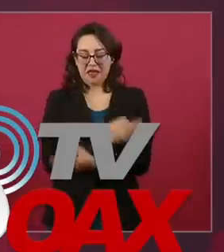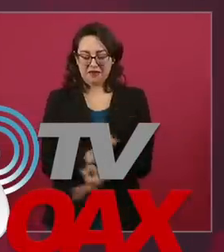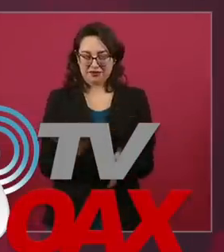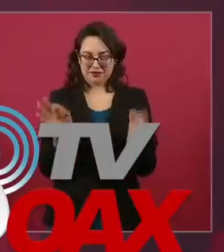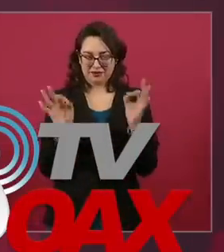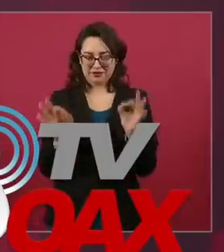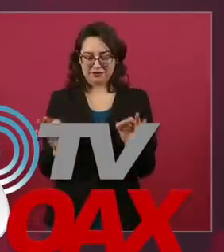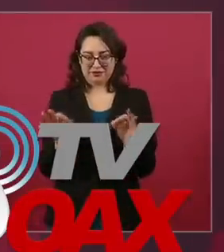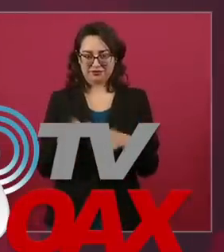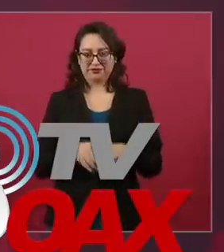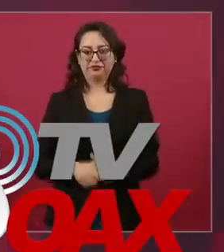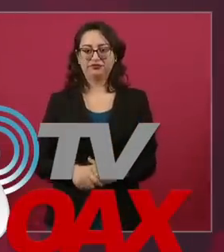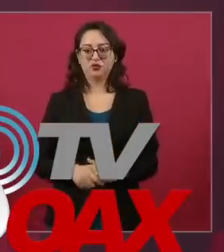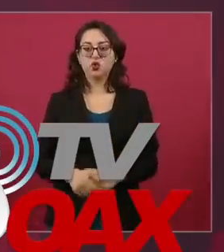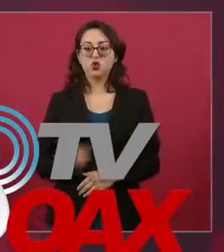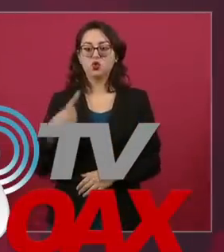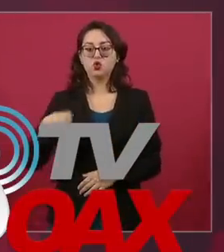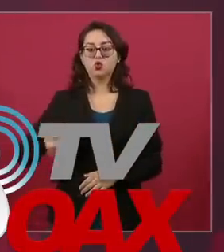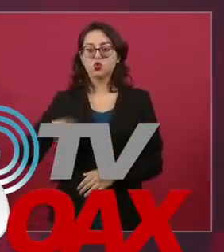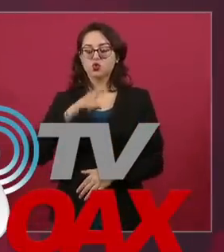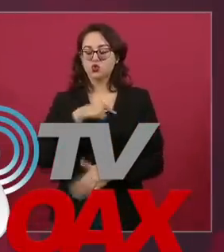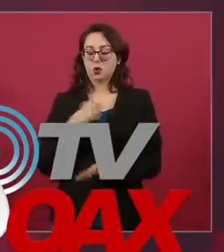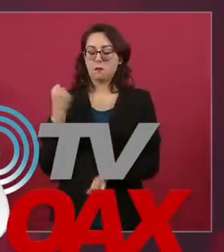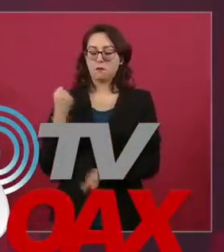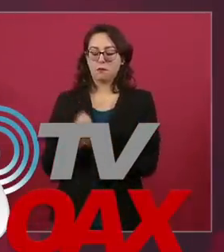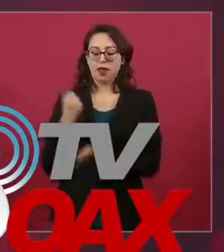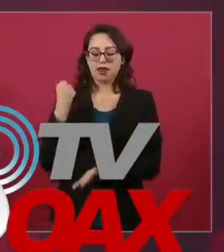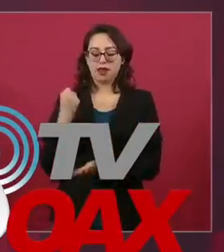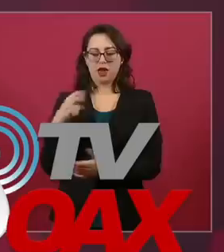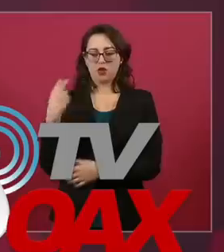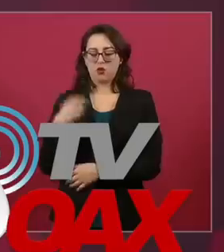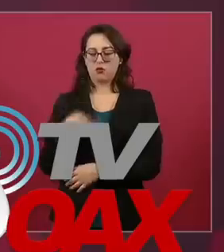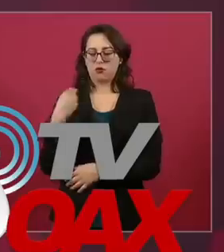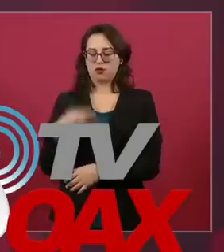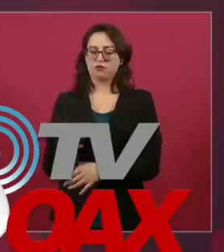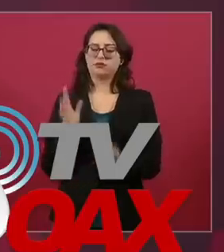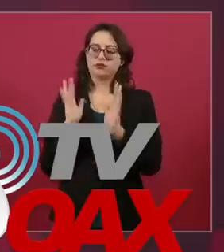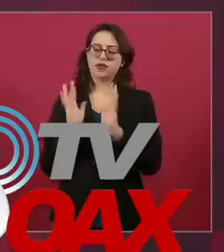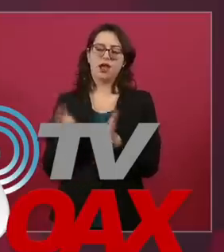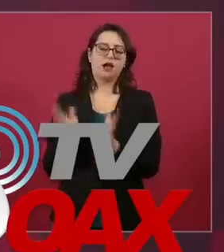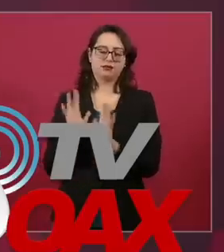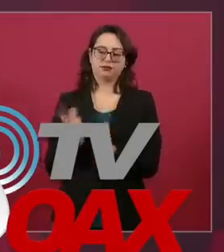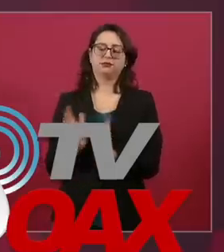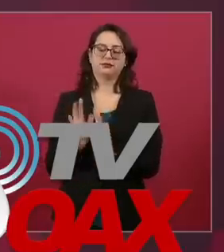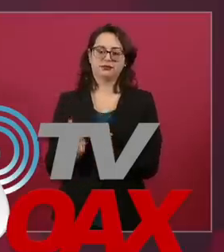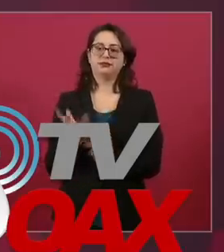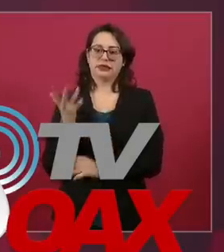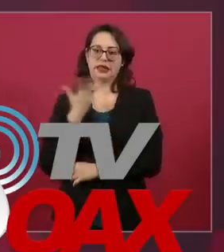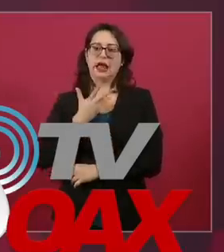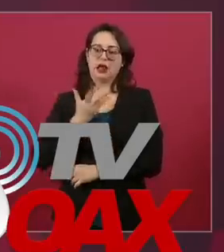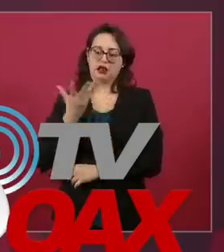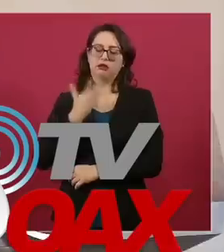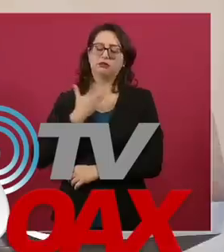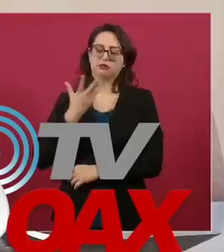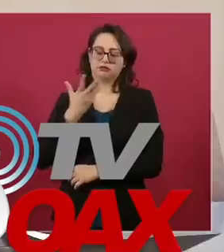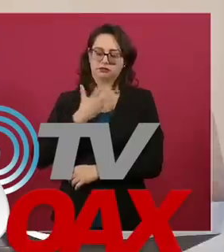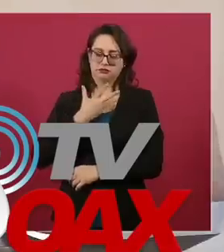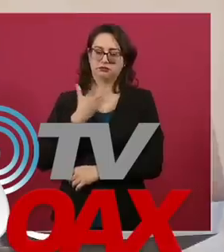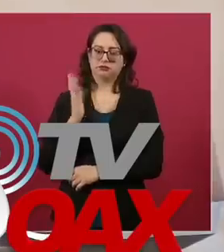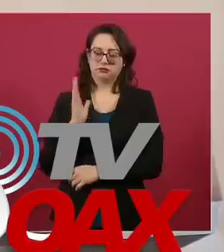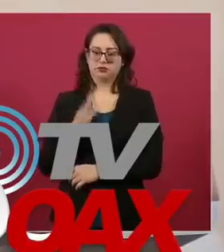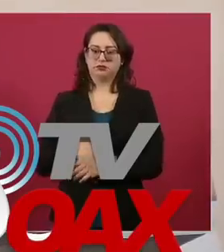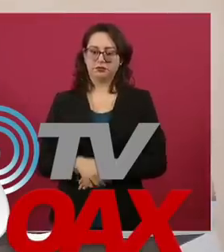No registramos varias, porque ¿qué creen que pasa? Aquí dije de que era